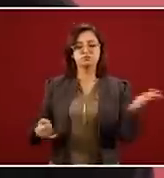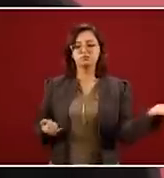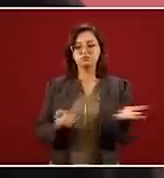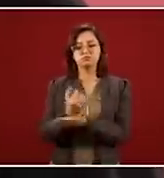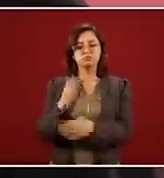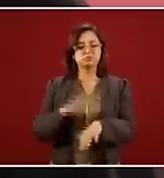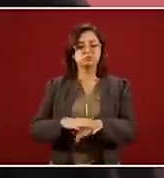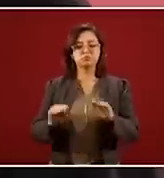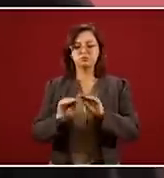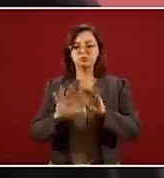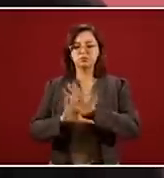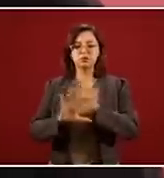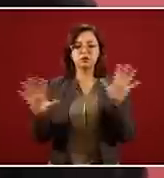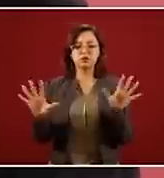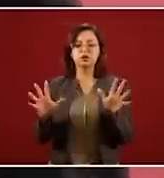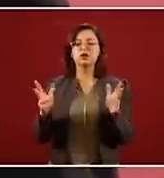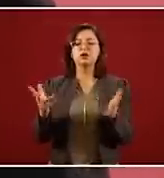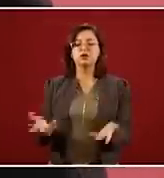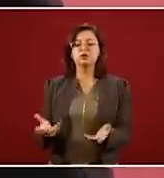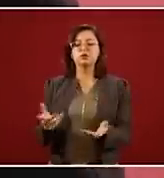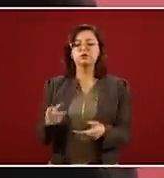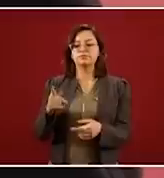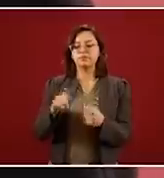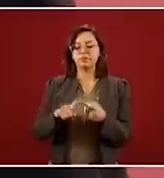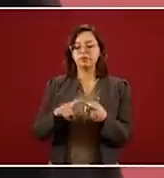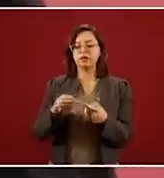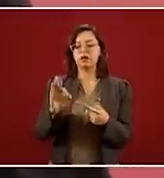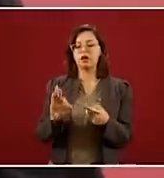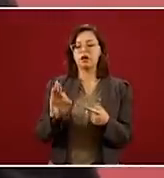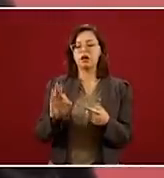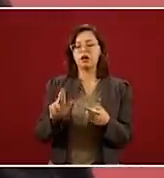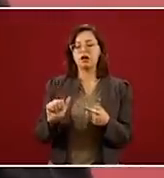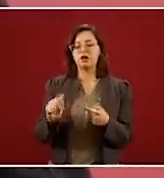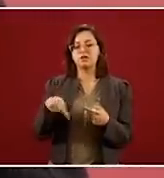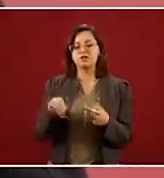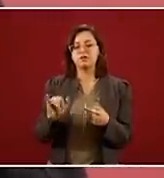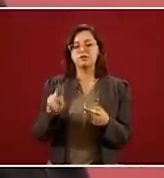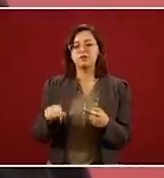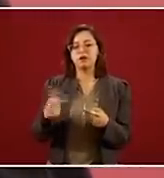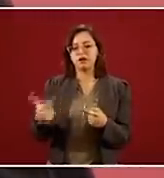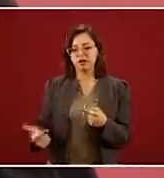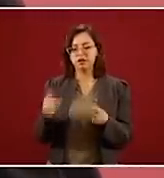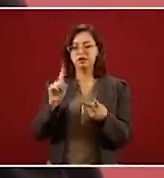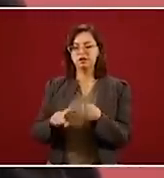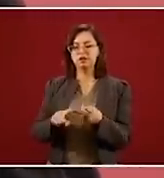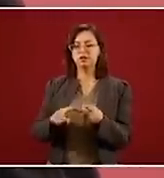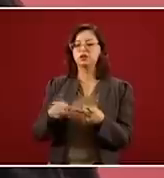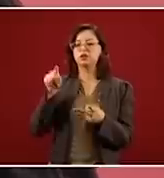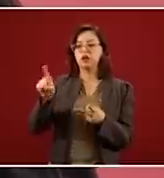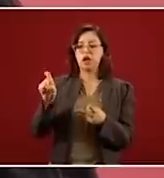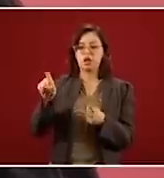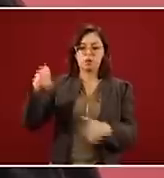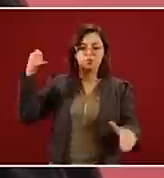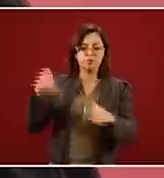haber actividad ni en fracking, en lo que serían los áreas no convencionales ni en